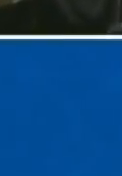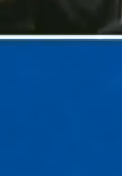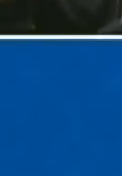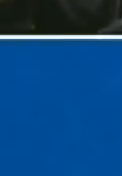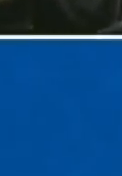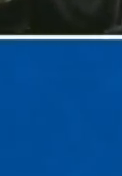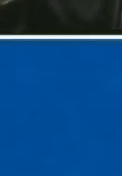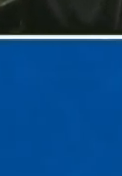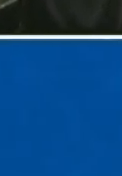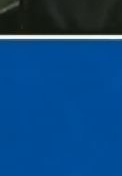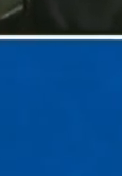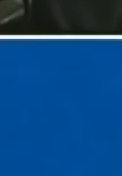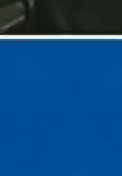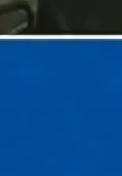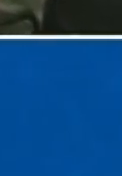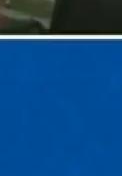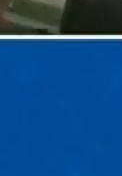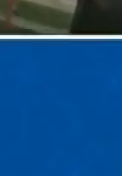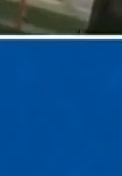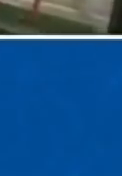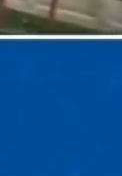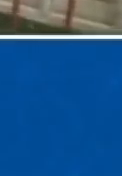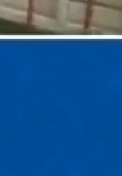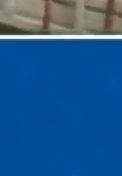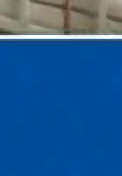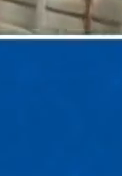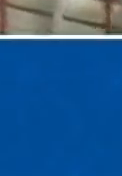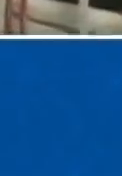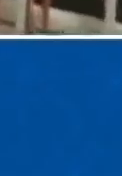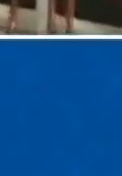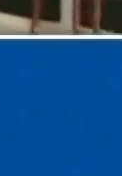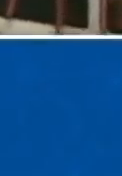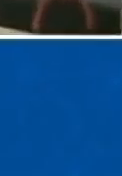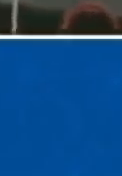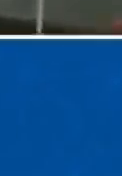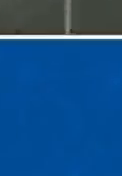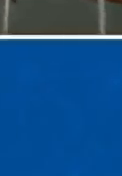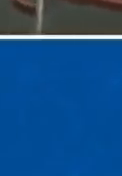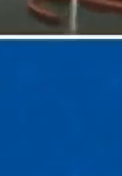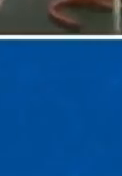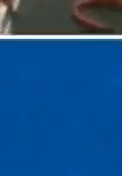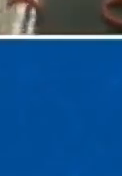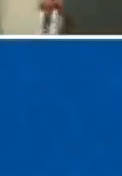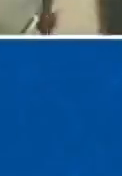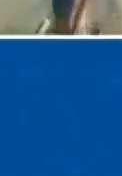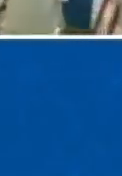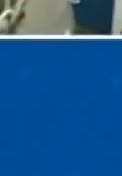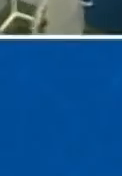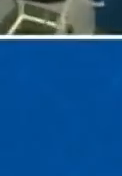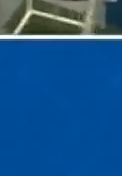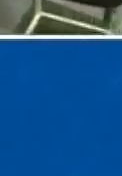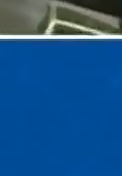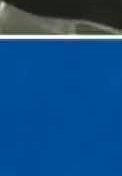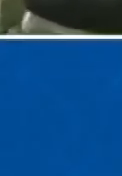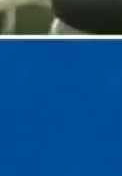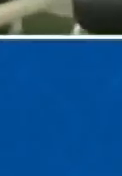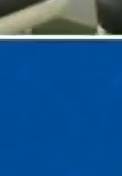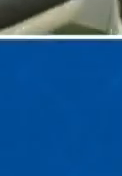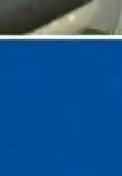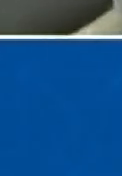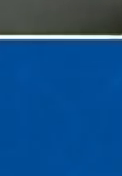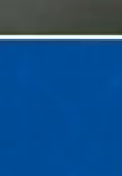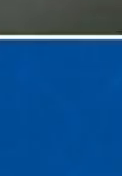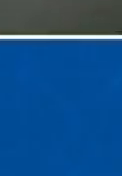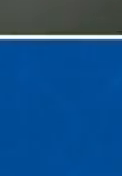todo. Llegó el momento de transformarlo todo. De dar revolucionar la producción. Así es, bueno,